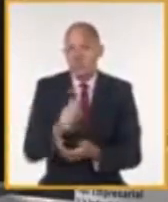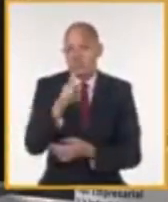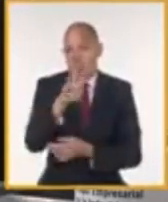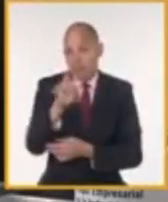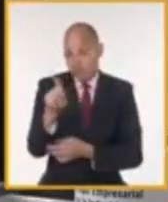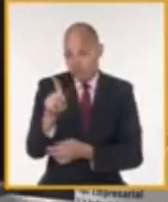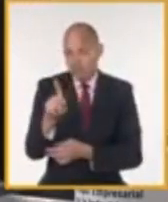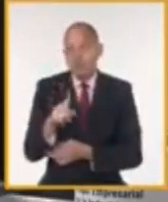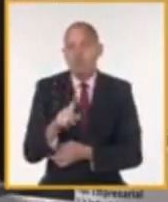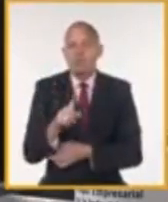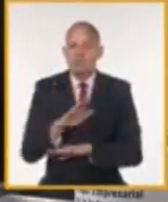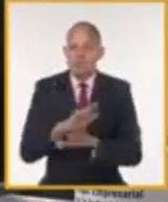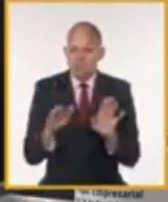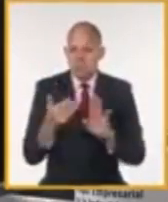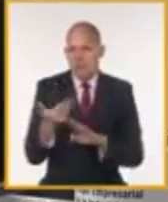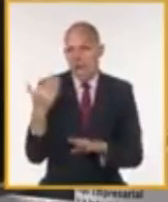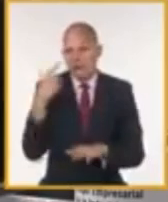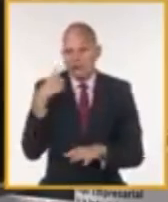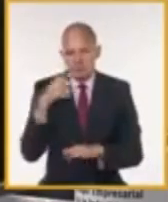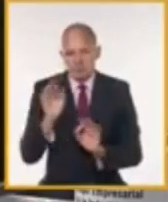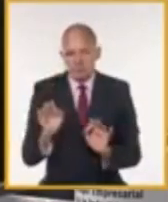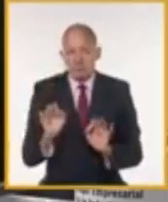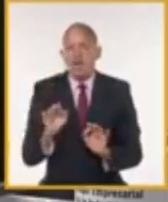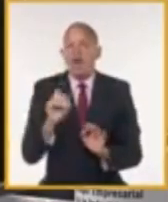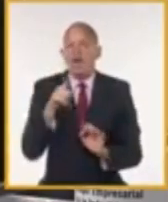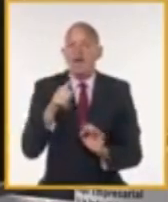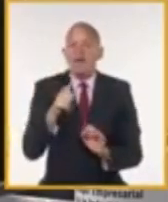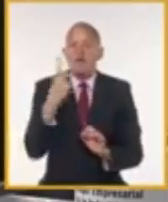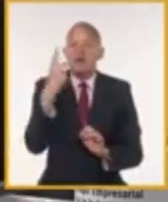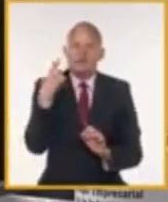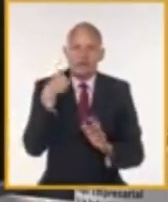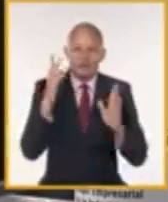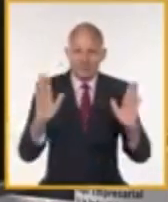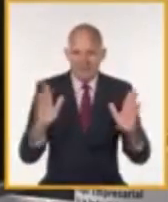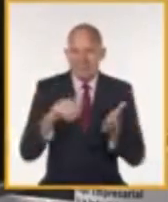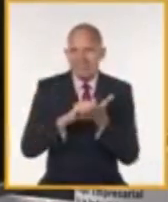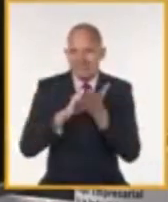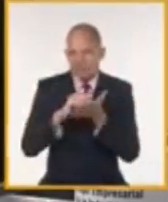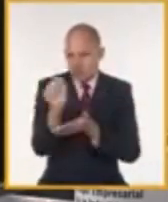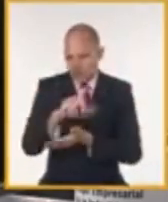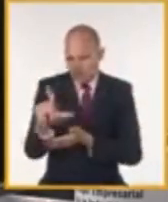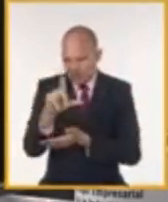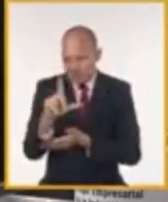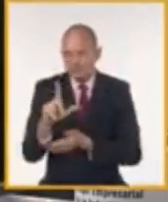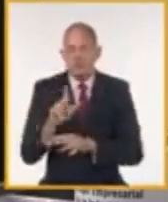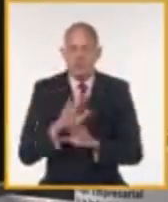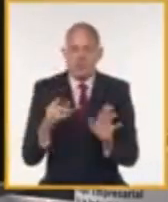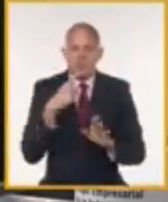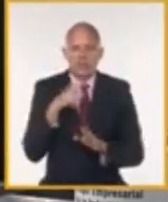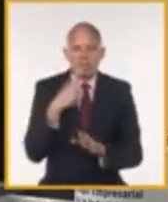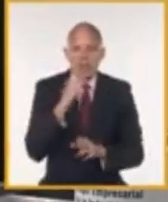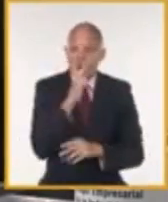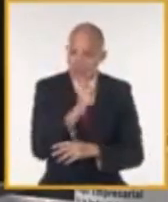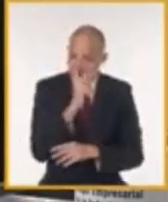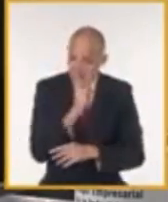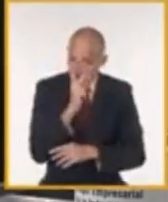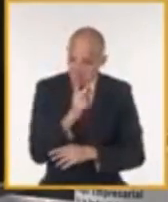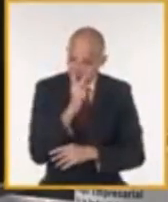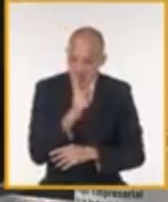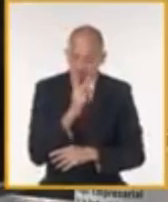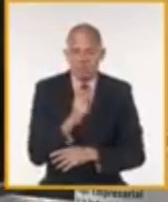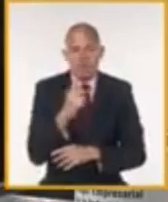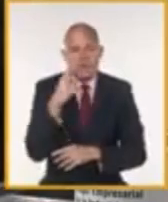vez terminado ese periodo, puedan incorporarse a ocupar plazas fijas en nuestras empresas y que